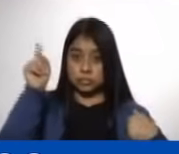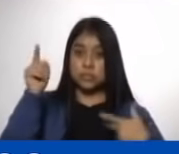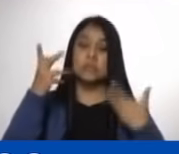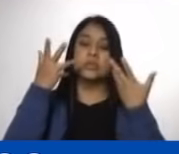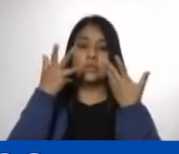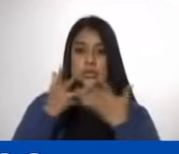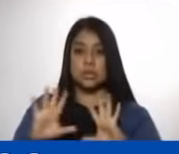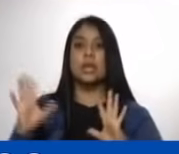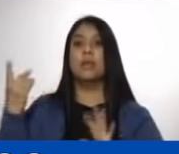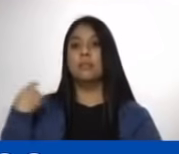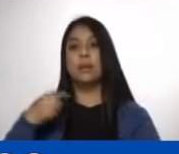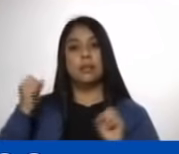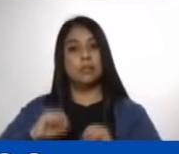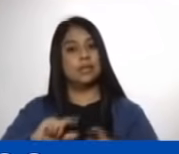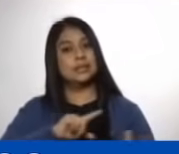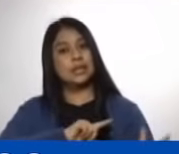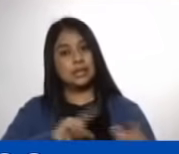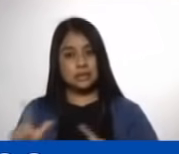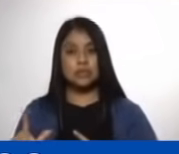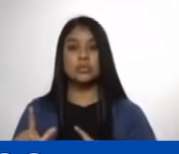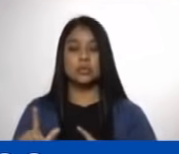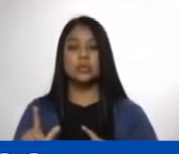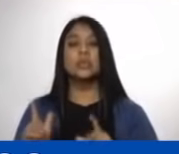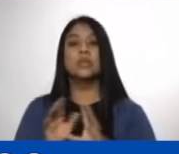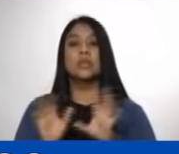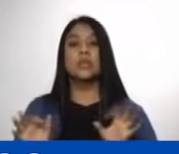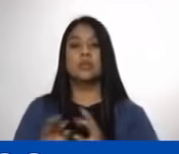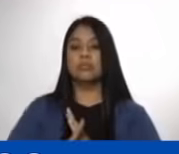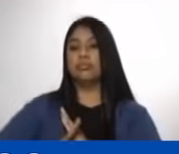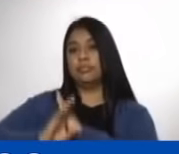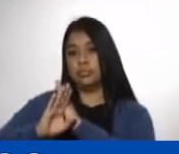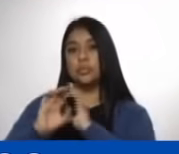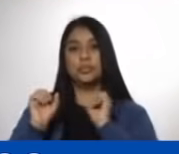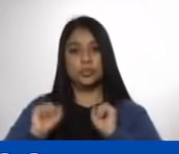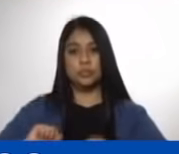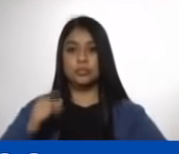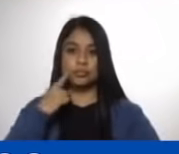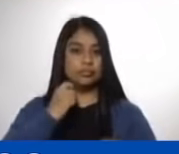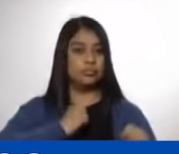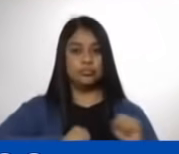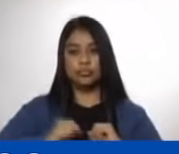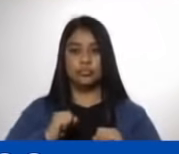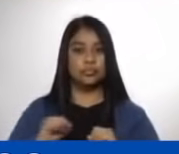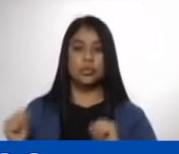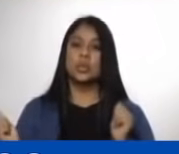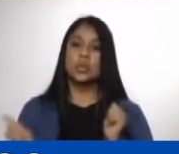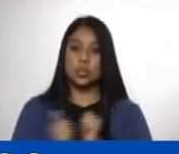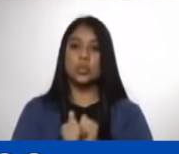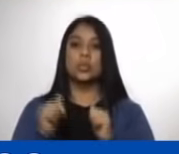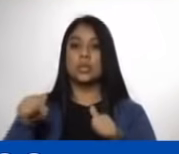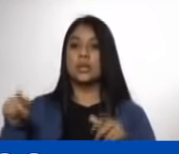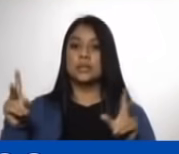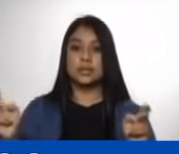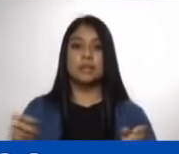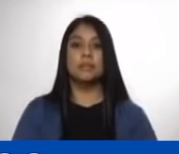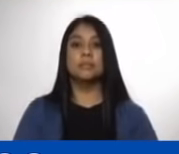poder estar listos de manera preventiva y poder reaccionar conjuntamente a este